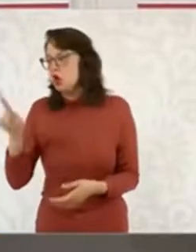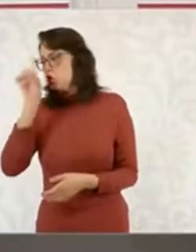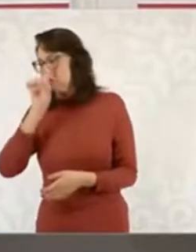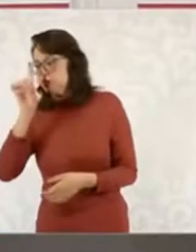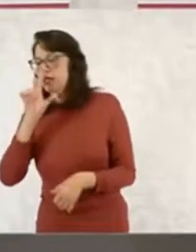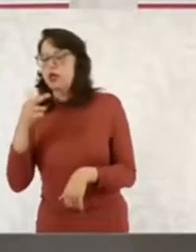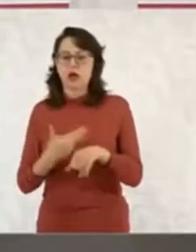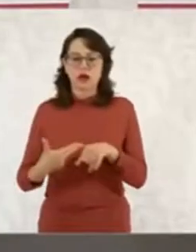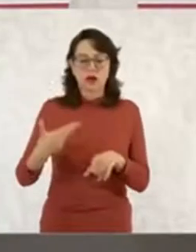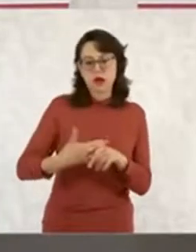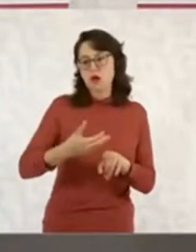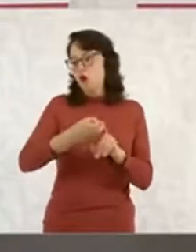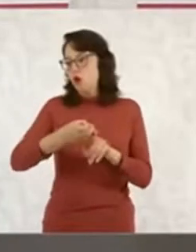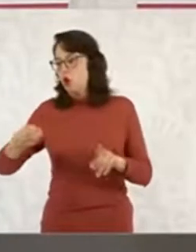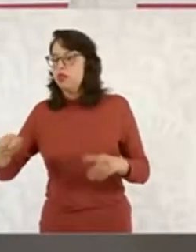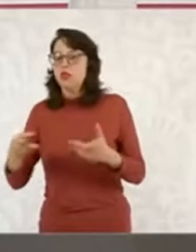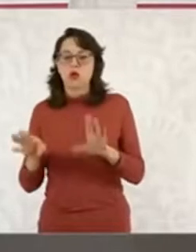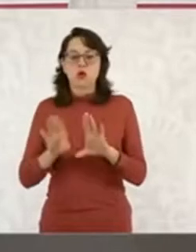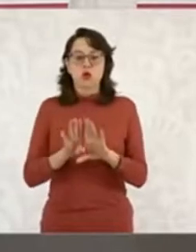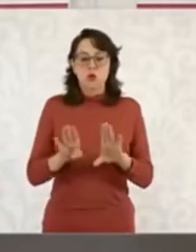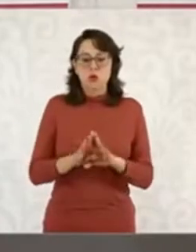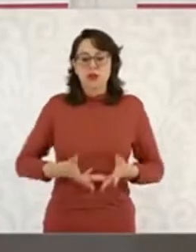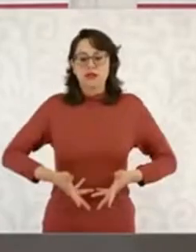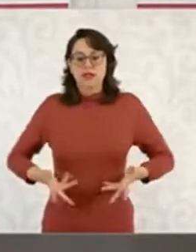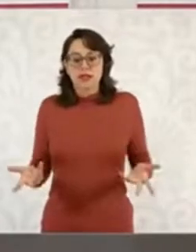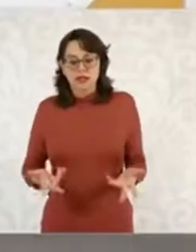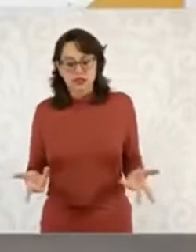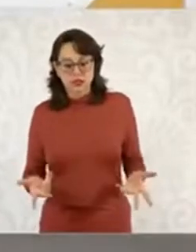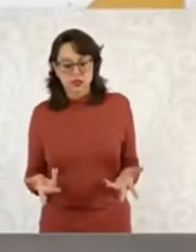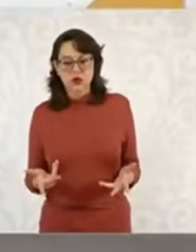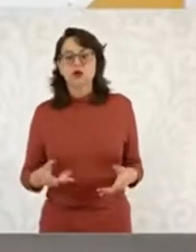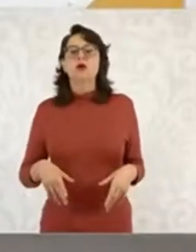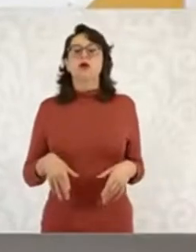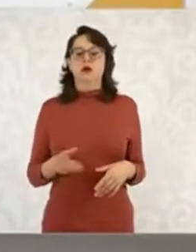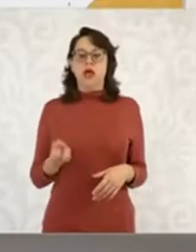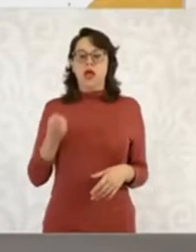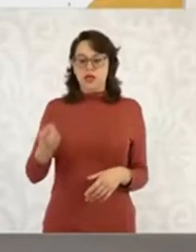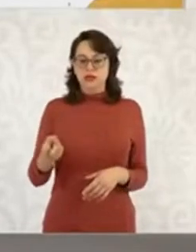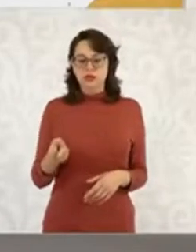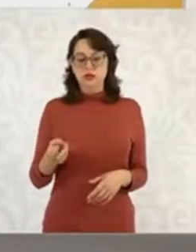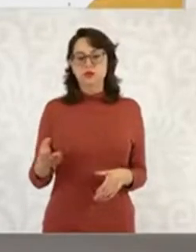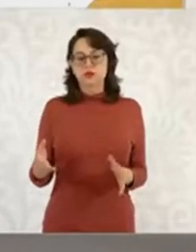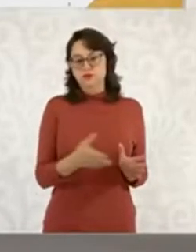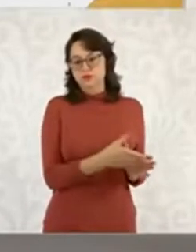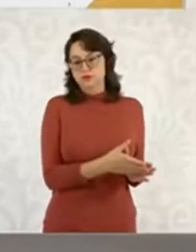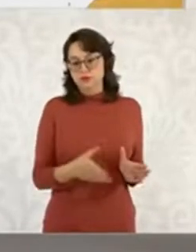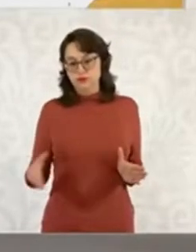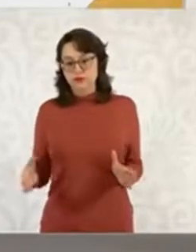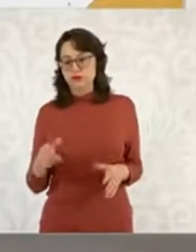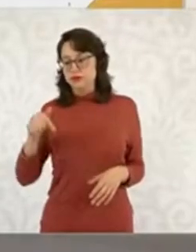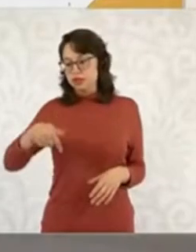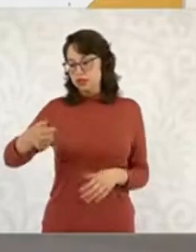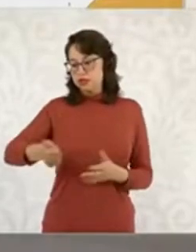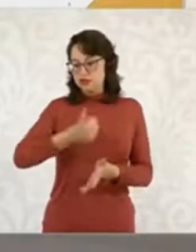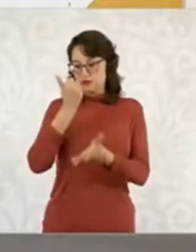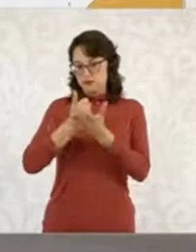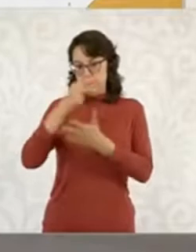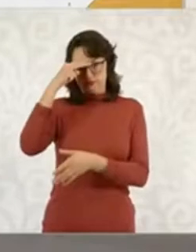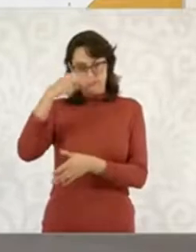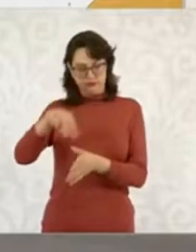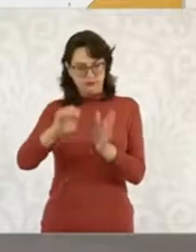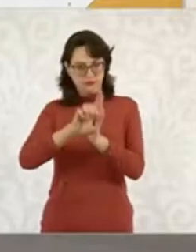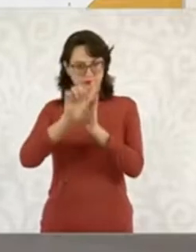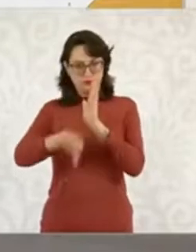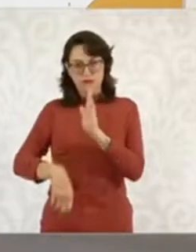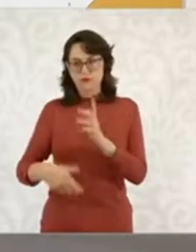ejemplos de cómo se hizo y mucho de lo que se hizo en el gobierno de la presidente de la República, en el gobierno de la Ciudad de México, cuáles son las